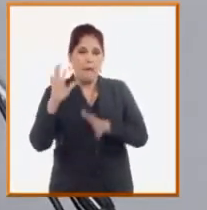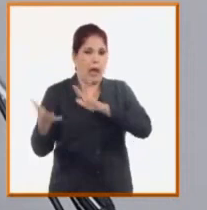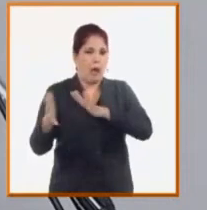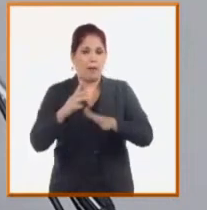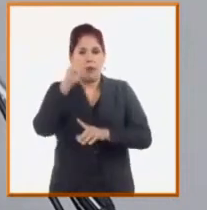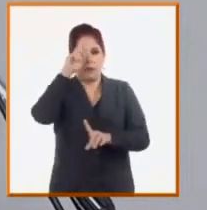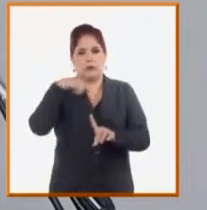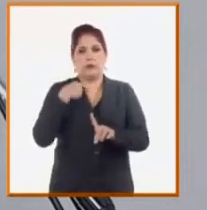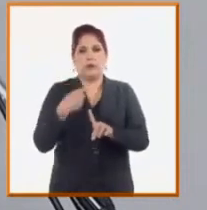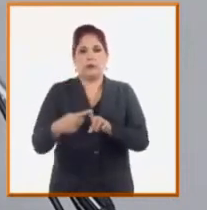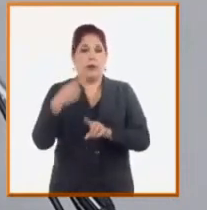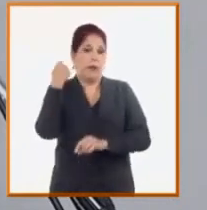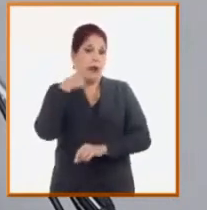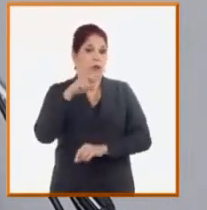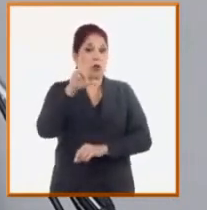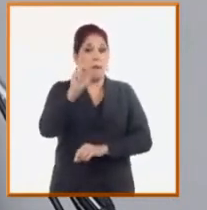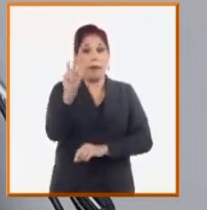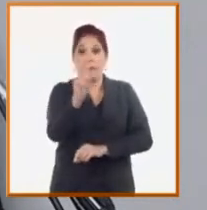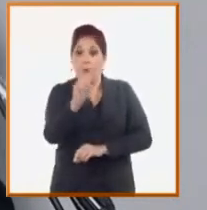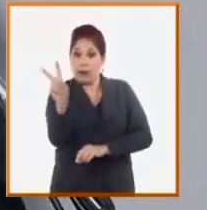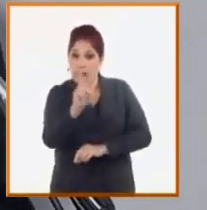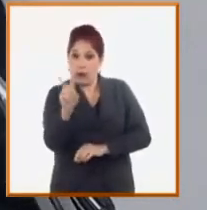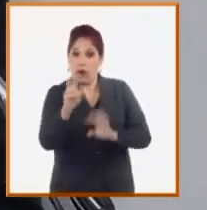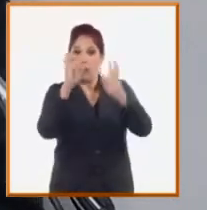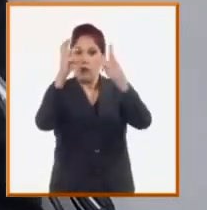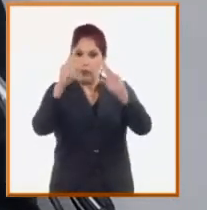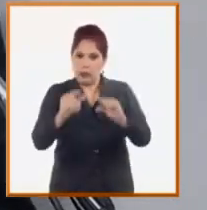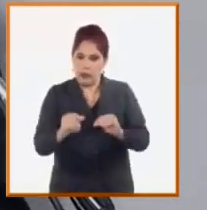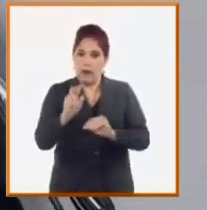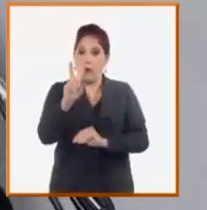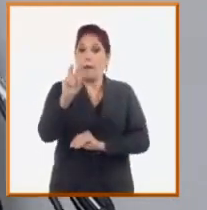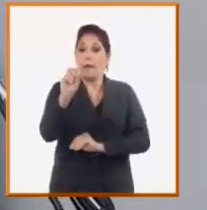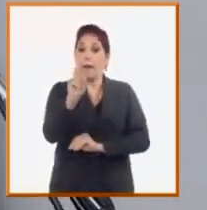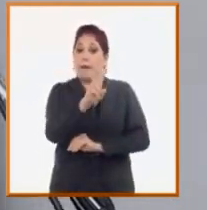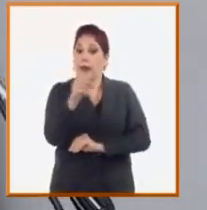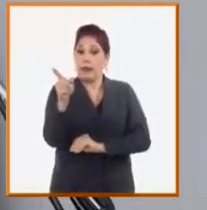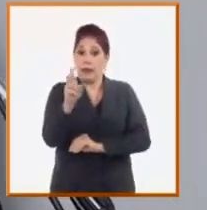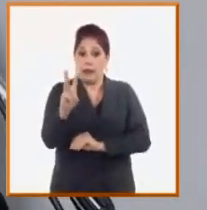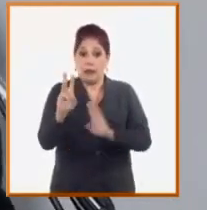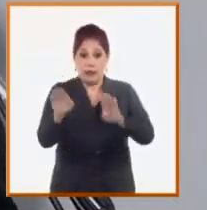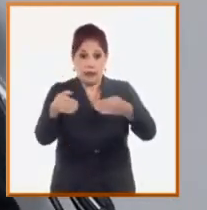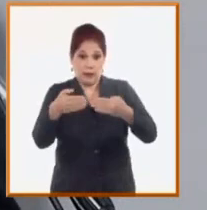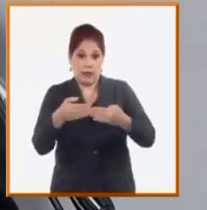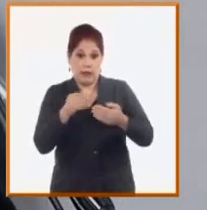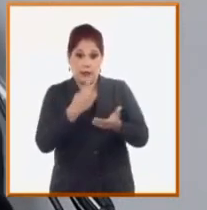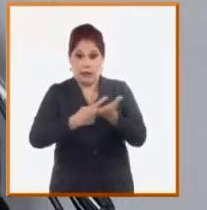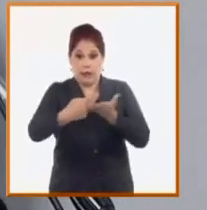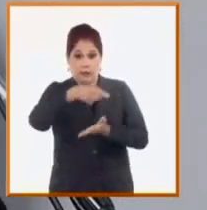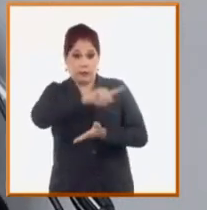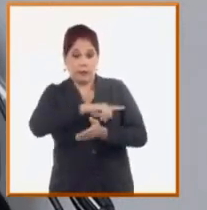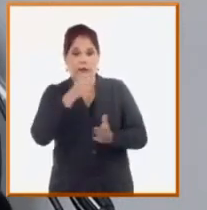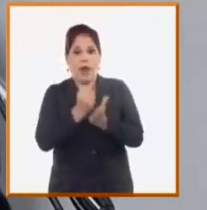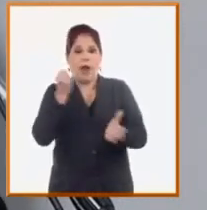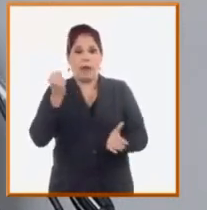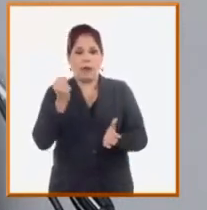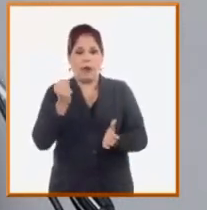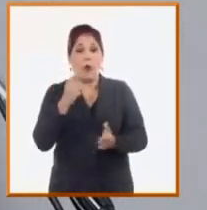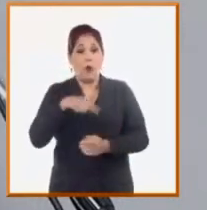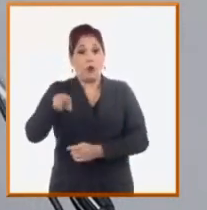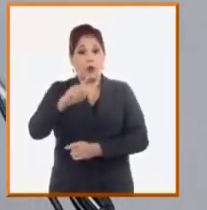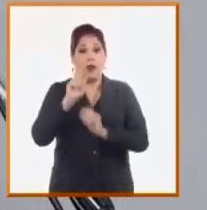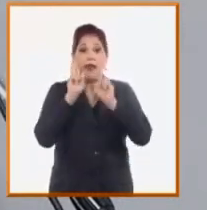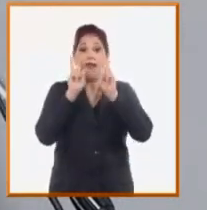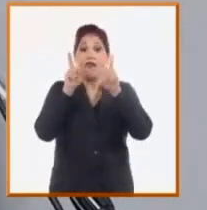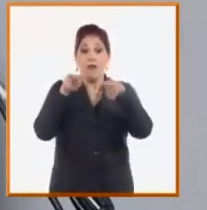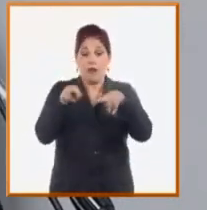septiembre. En el año 2022, ahí están las cifras, y en el 2023, al cierre de la semana pasada, era lo que habíamos aprobado. Como se observa, hay